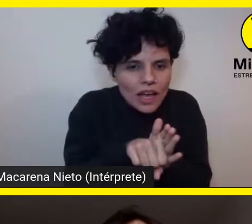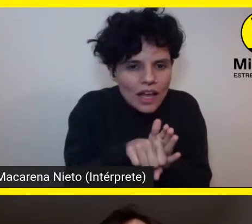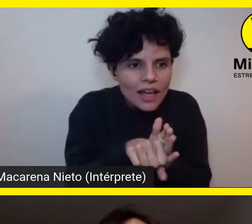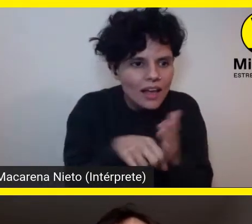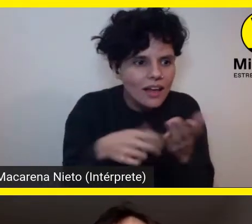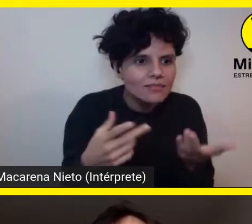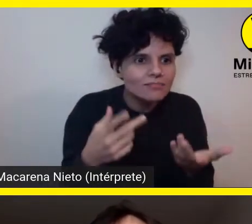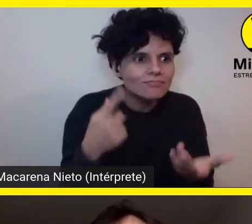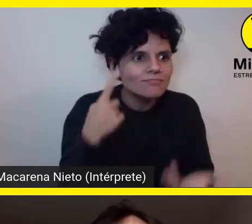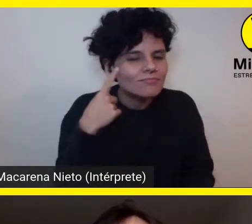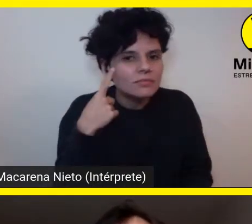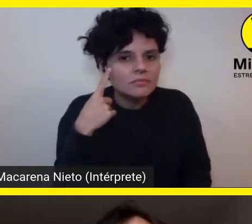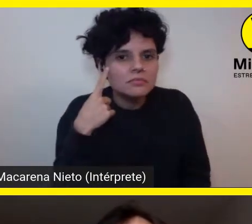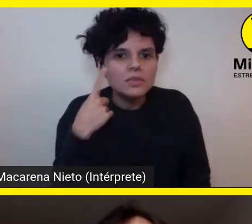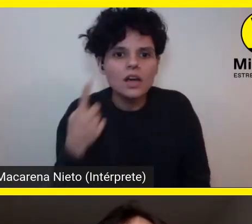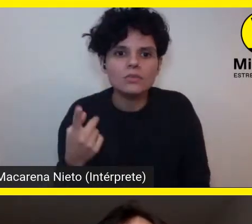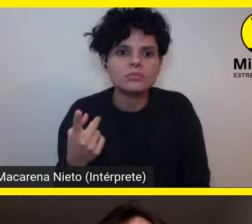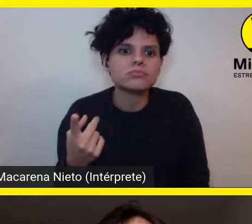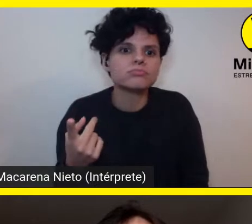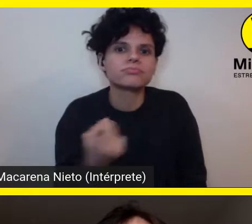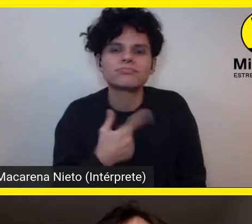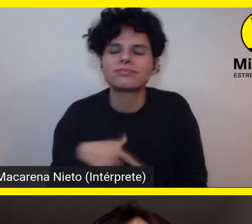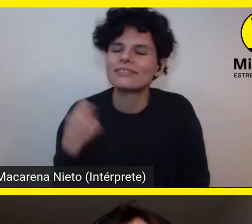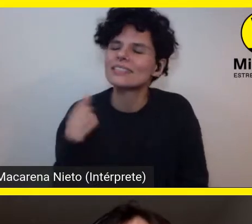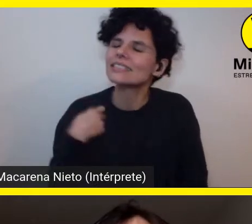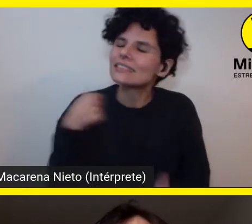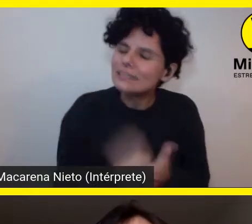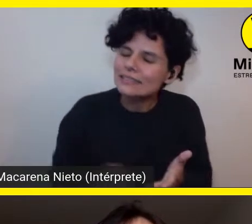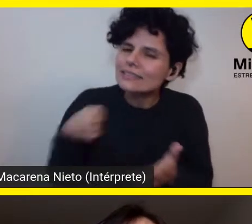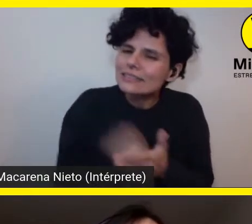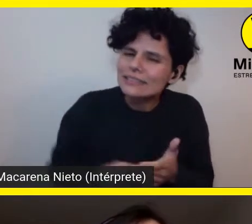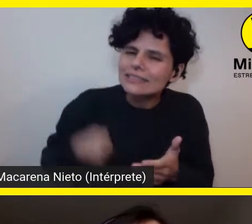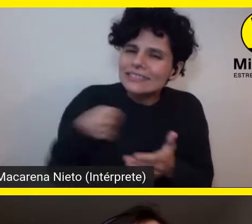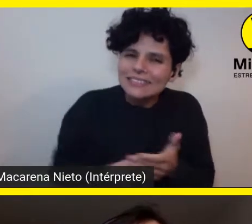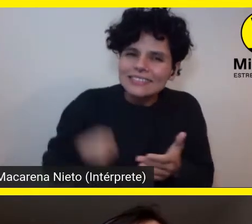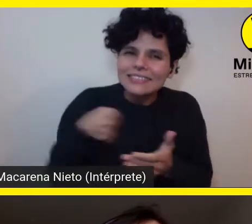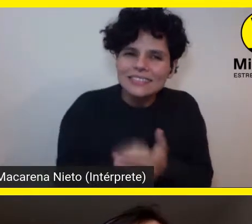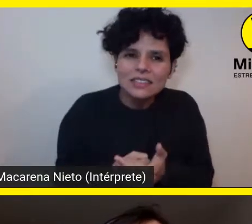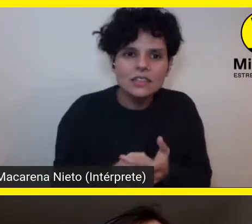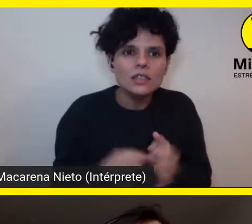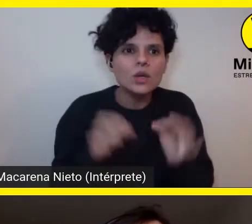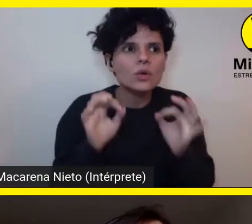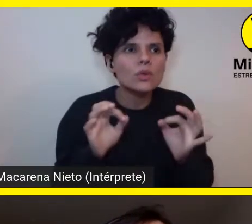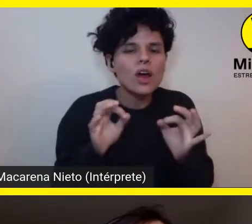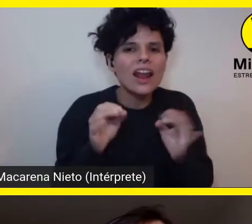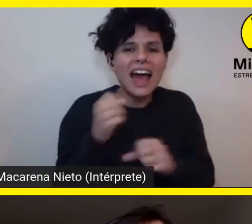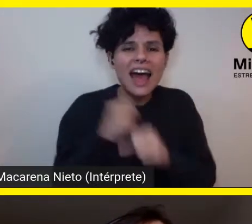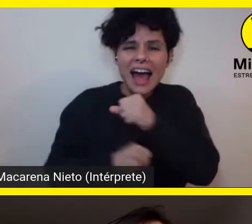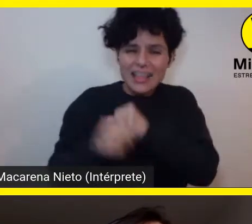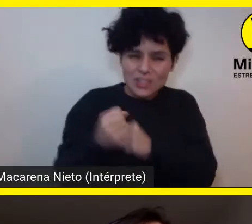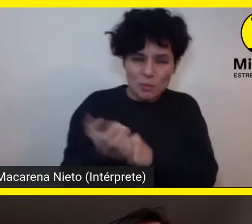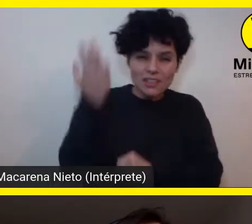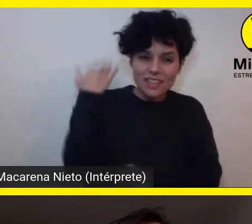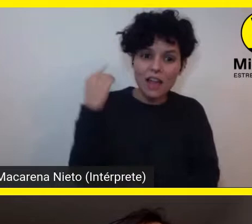fin, ganó su estreno, porque íbamos a estrenarla en noviembre del año pasado.